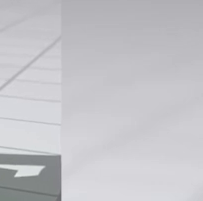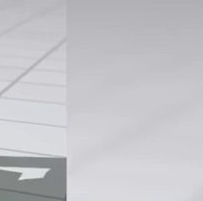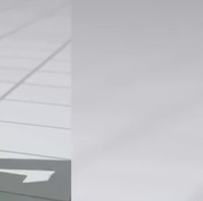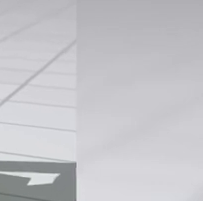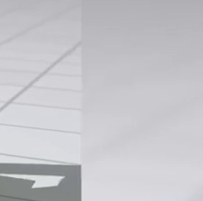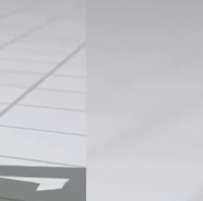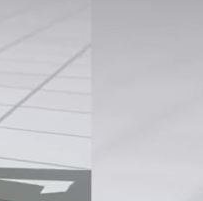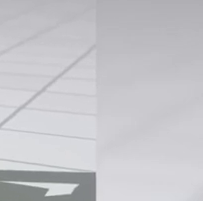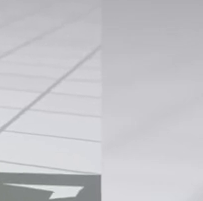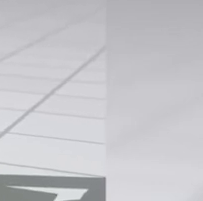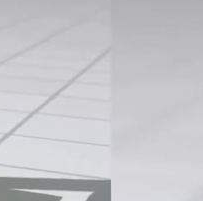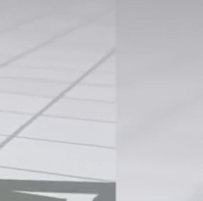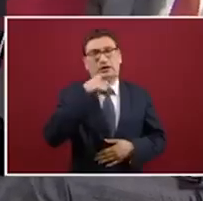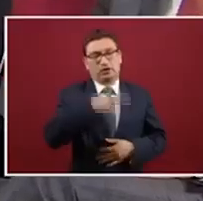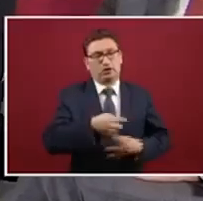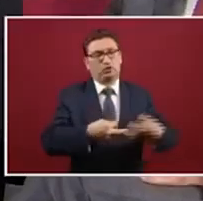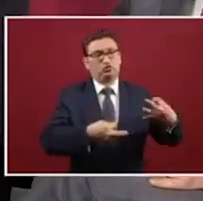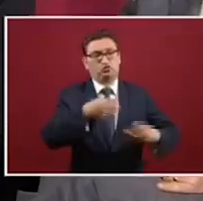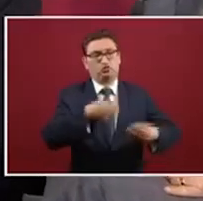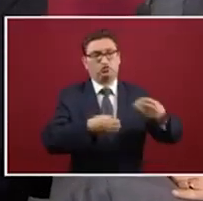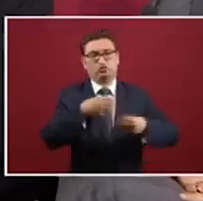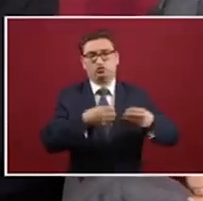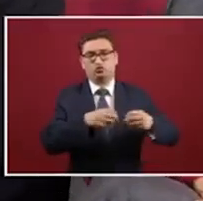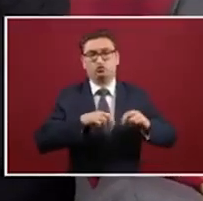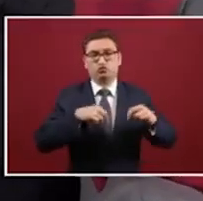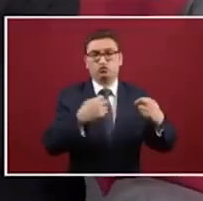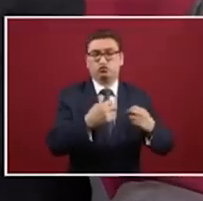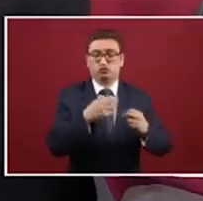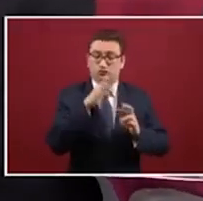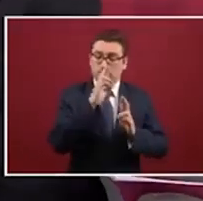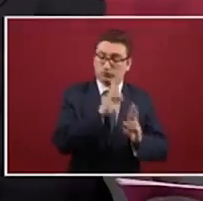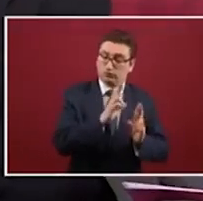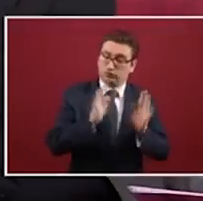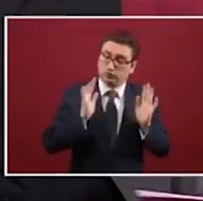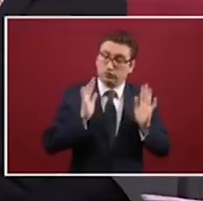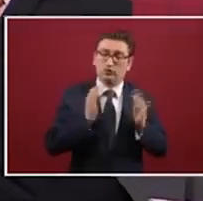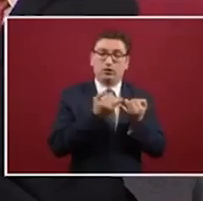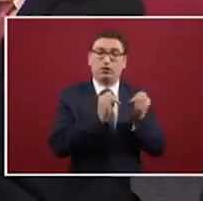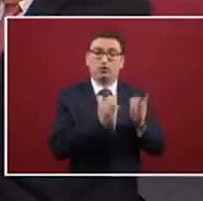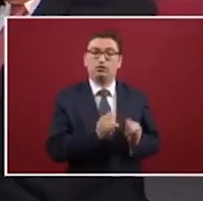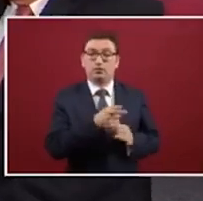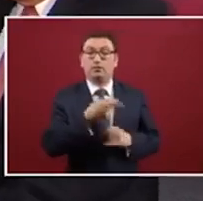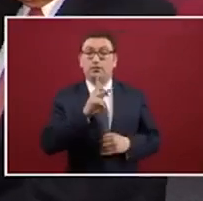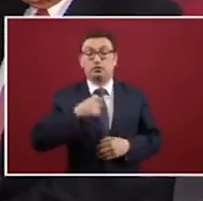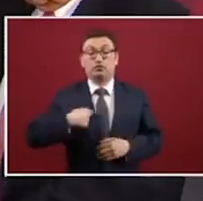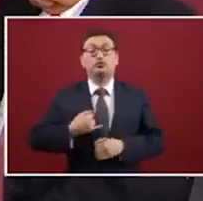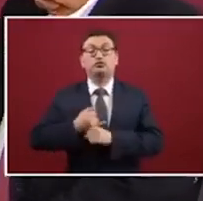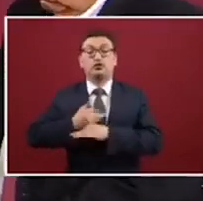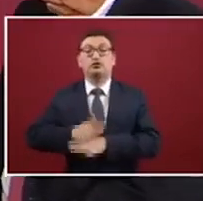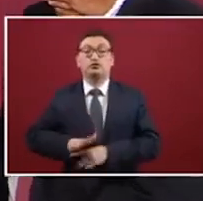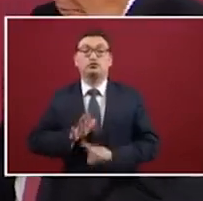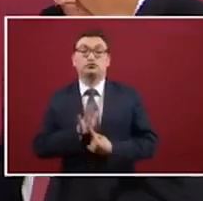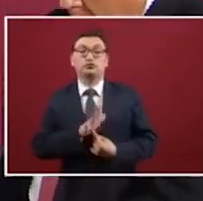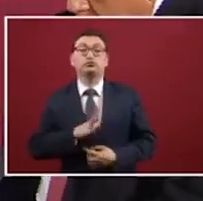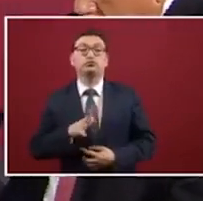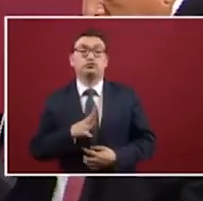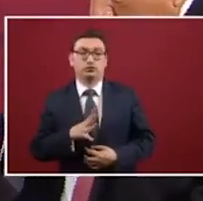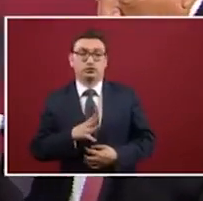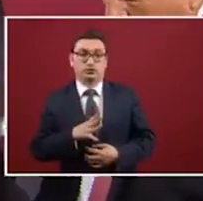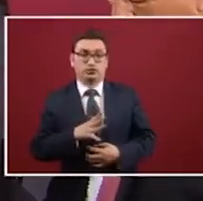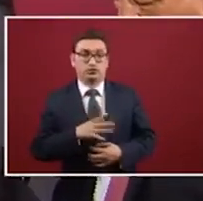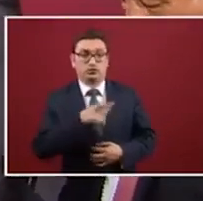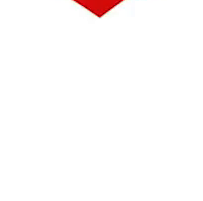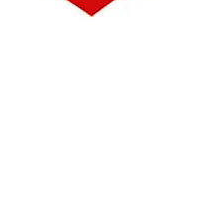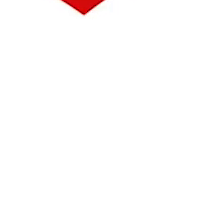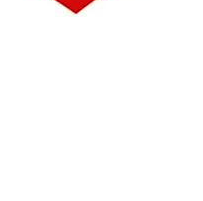el incremento del salario mínimo es una muestra de que el gobierno federal emprende una transformación en el país consideró el economista en jefe para